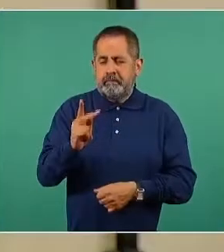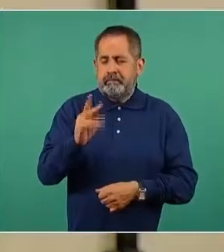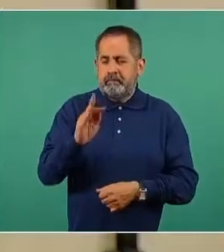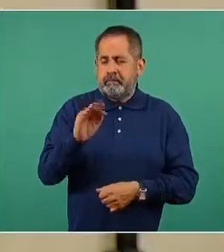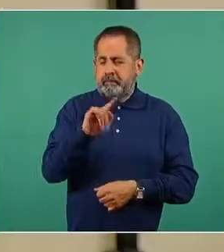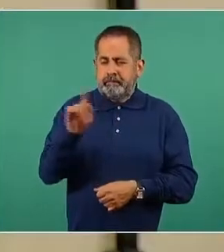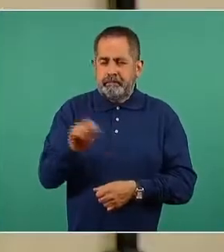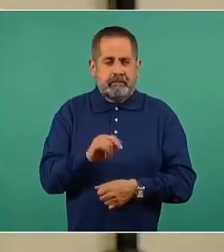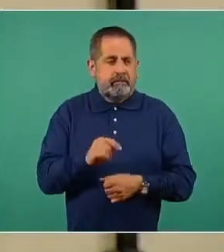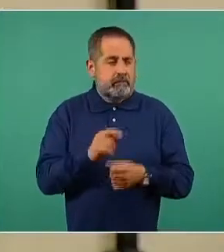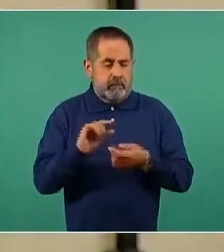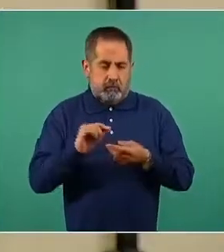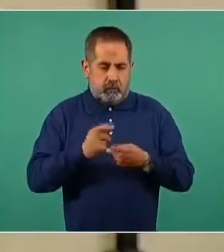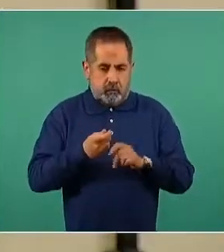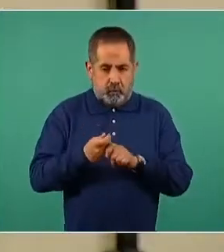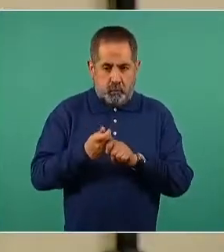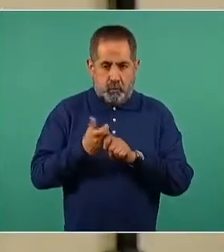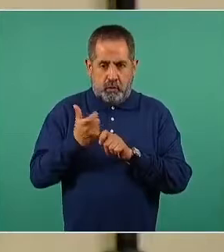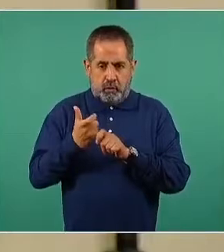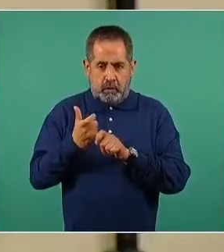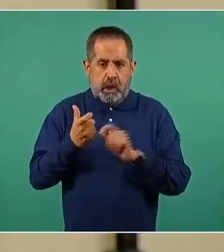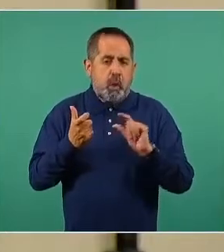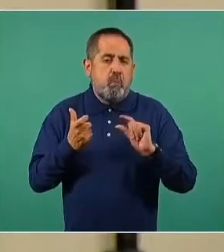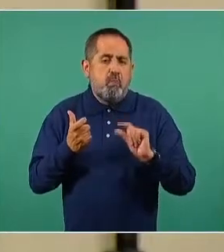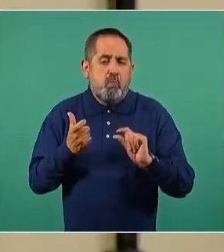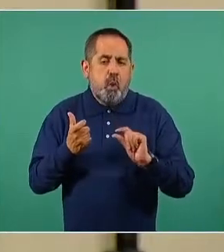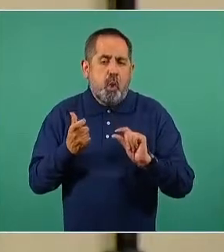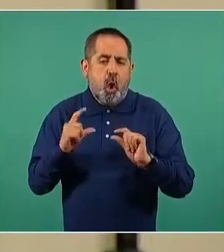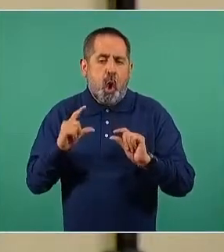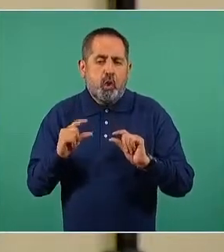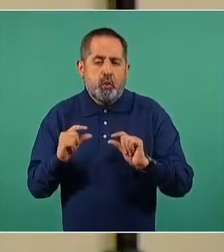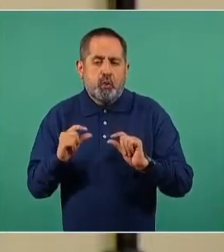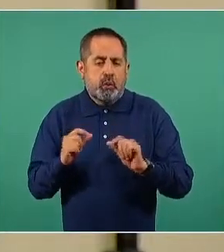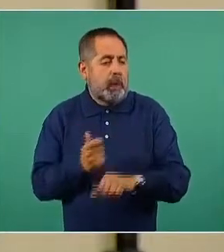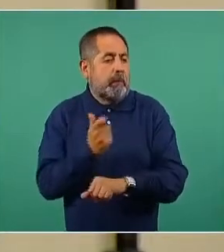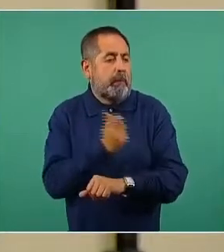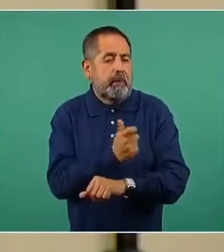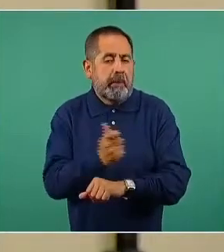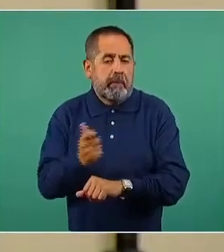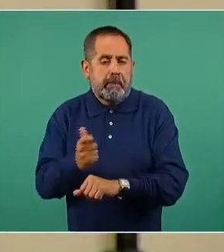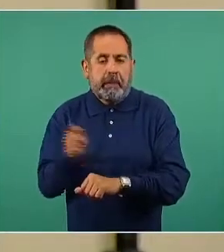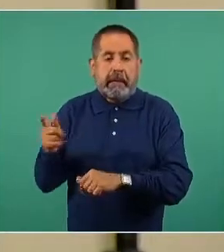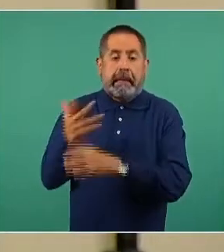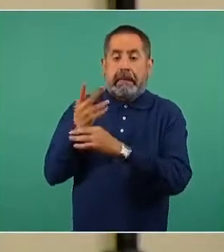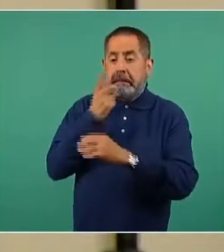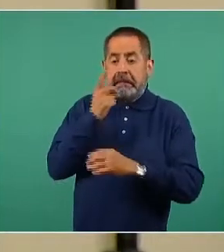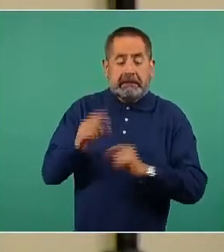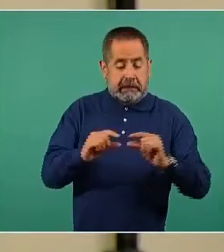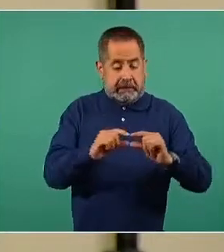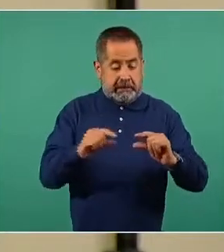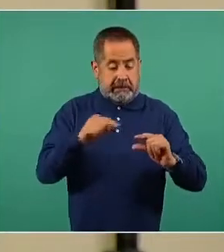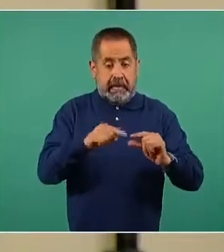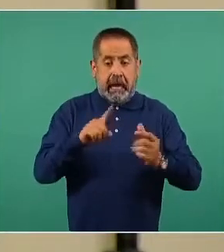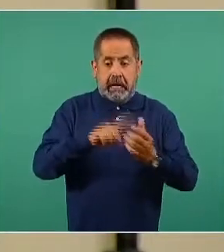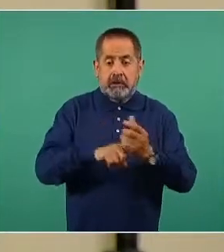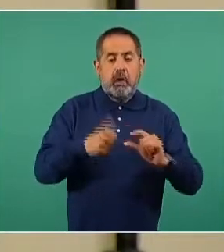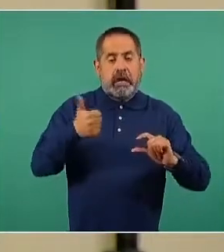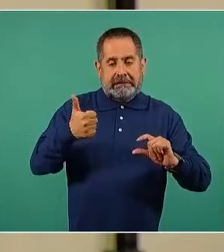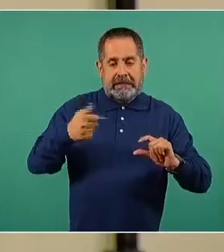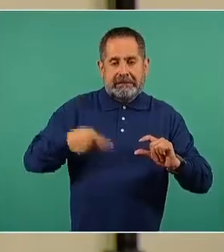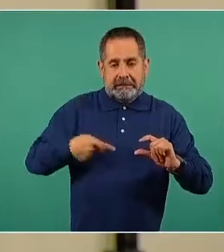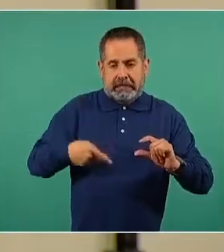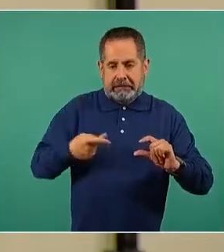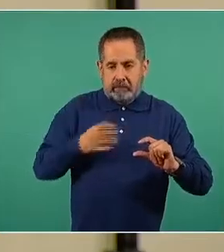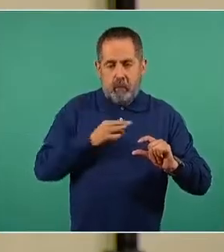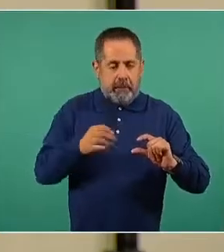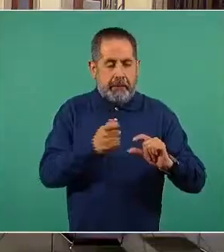tan cierto es esto y por qué se estaba haciendo? Mencionaba él que un envase alcanza para 6 dosis y se estaban utilizando hasta